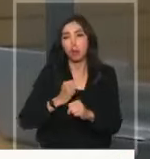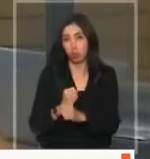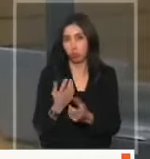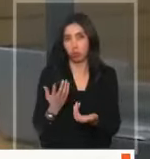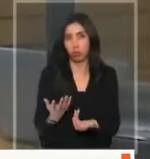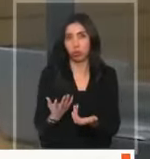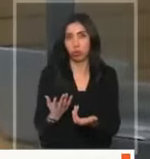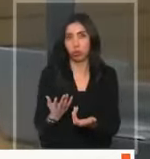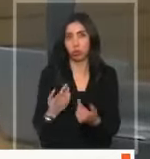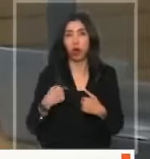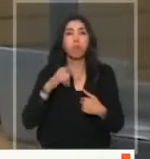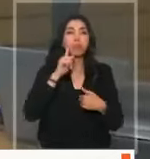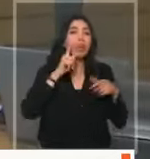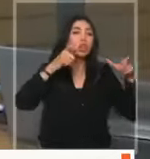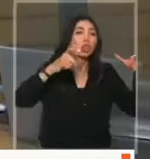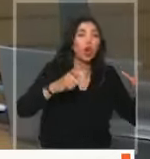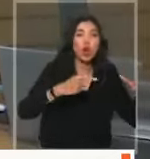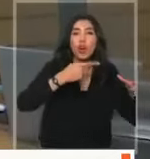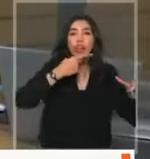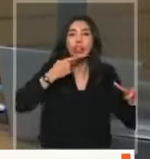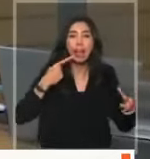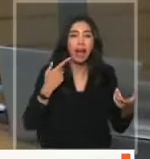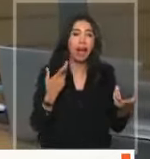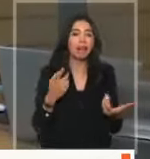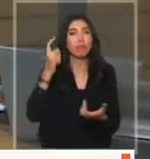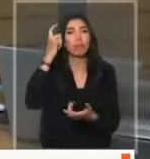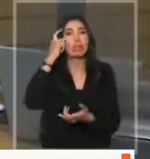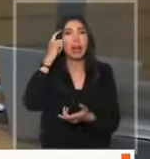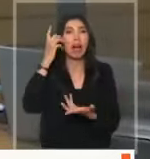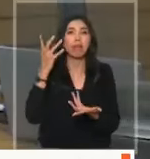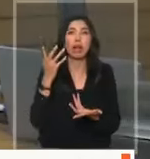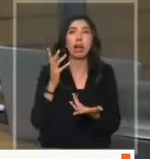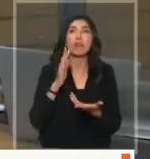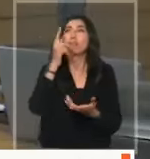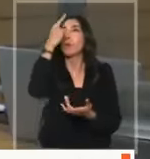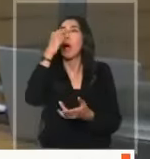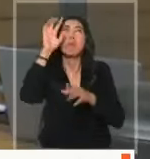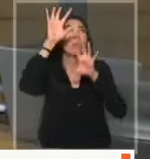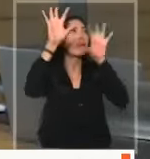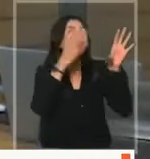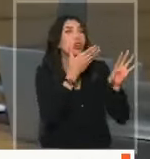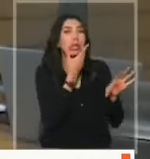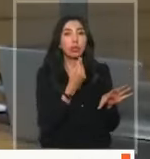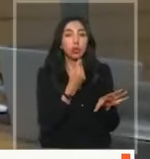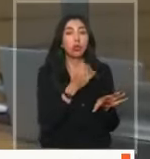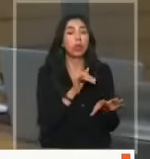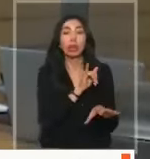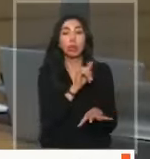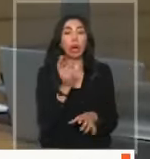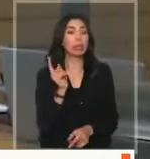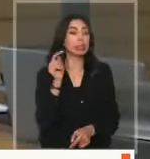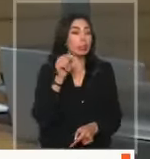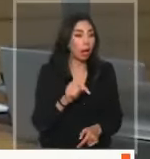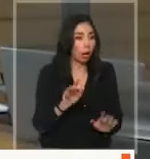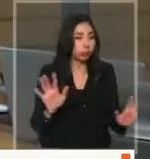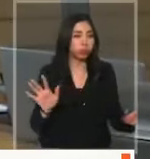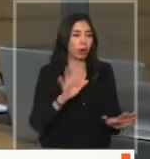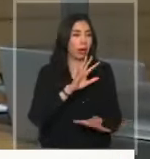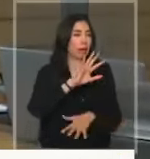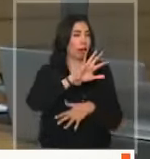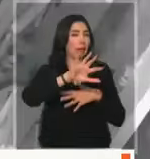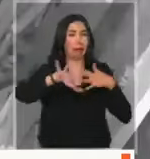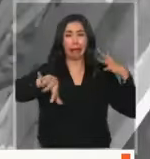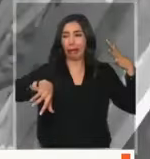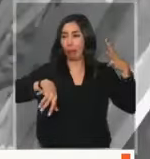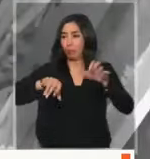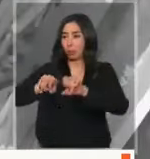había contratado una torta, dije ya íbamos a adornar y todo lo este, pero ese día llegamos y estaba hecho un desastre acá, todo